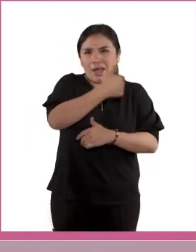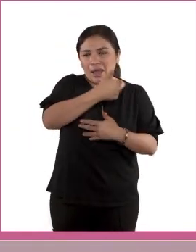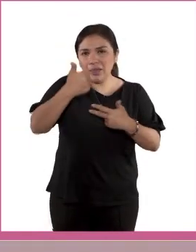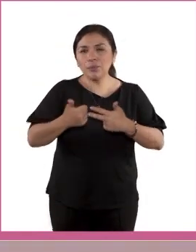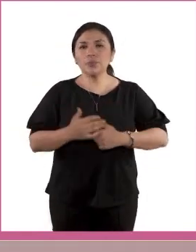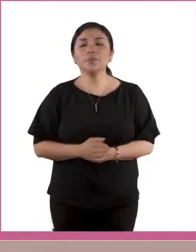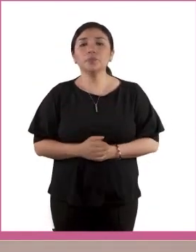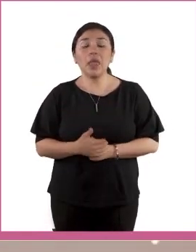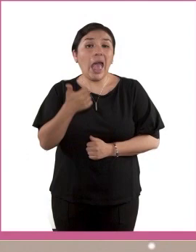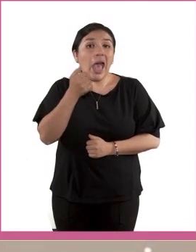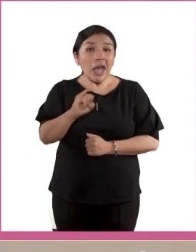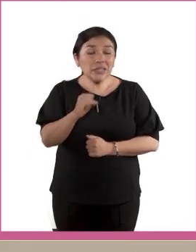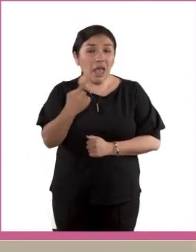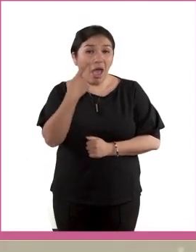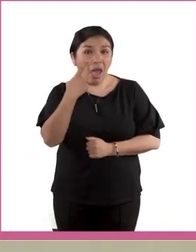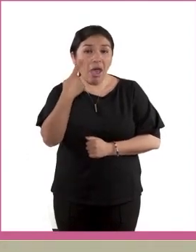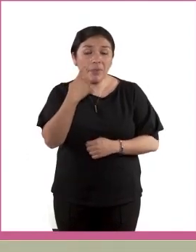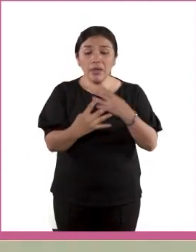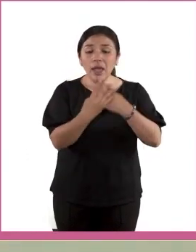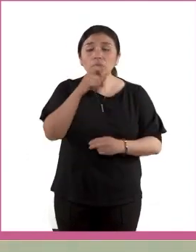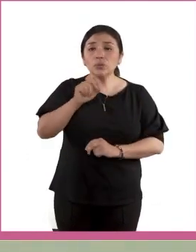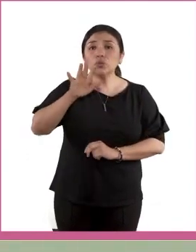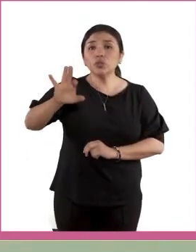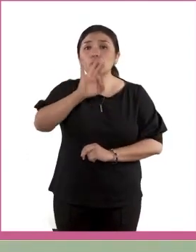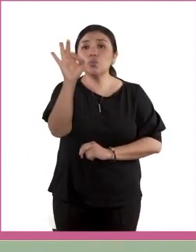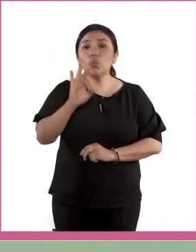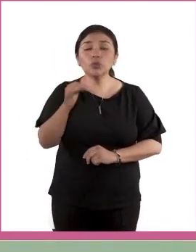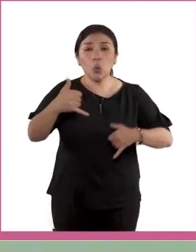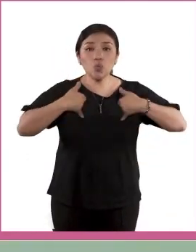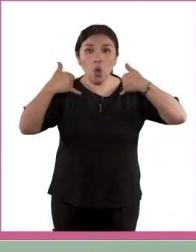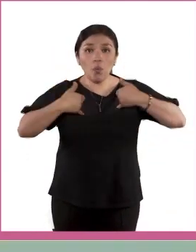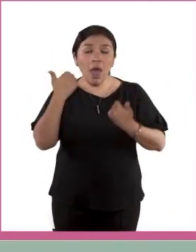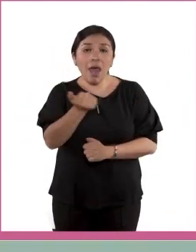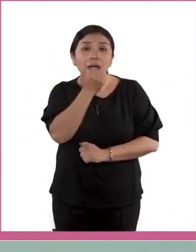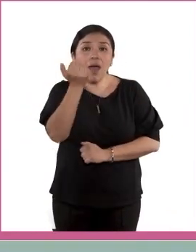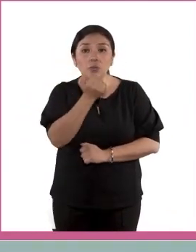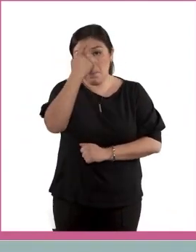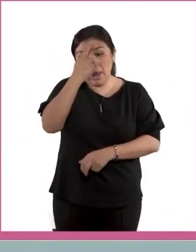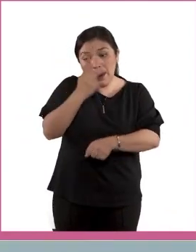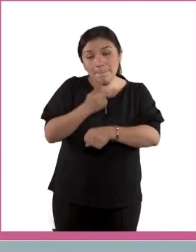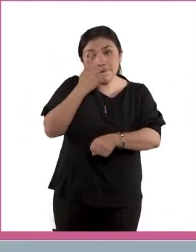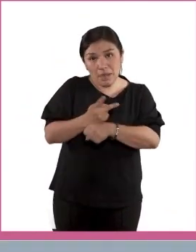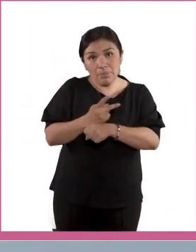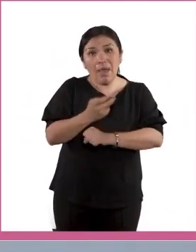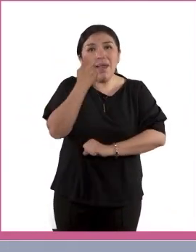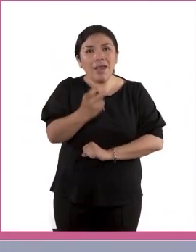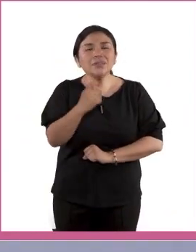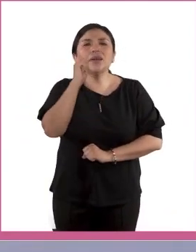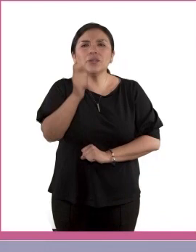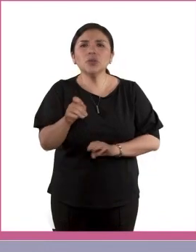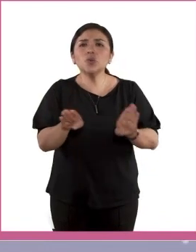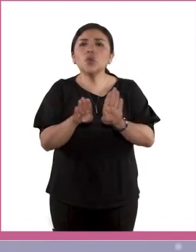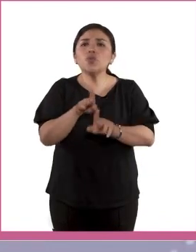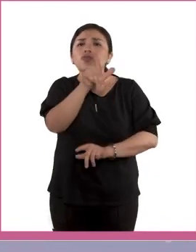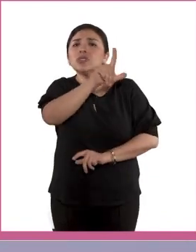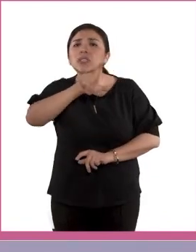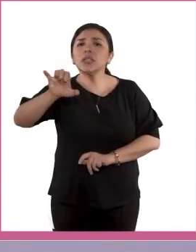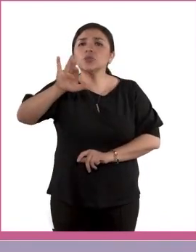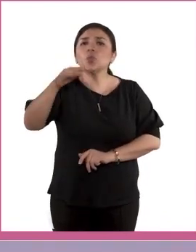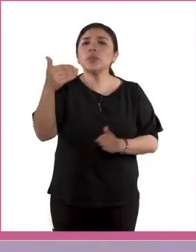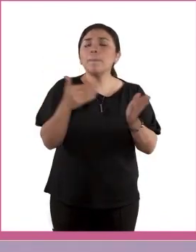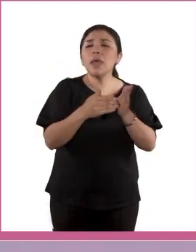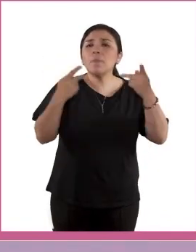12% respectivamente. En promedio, 14.5% de estudiantes en nivel medio superior, es